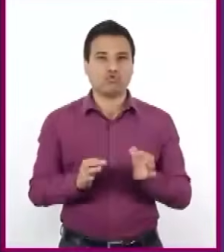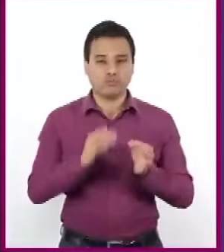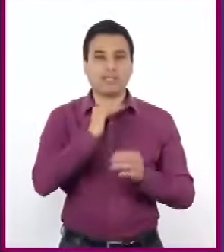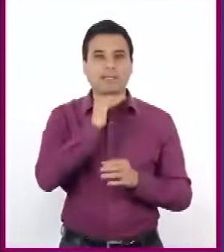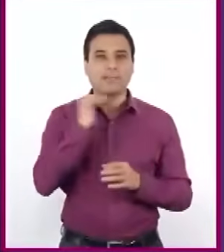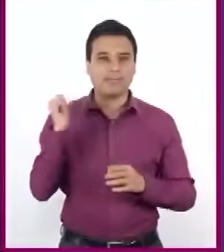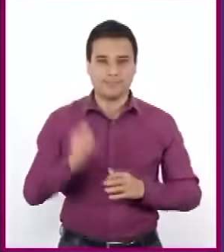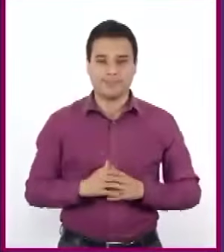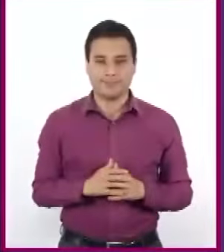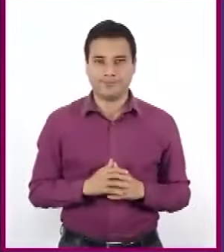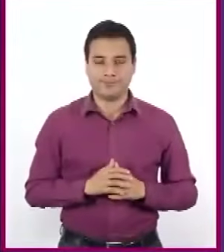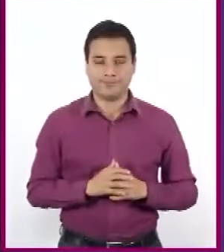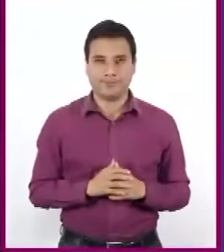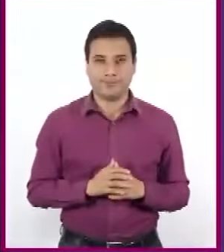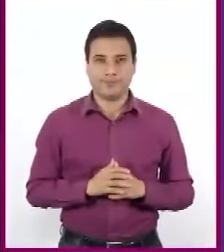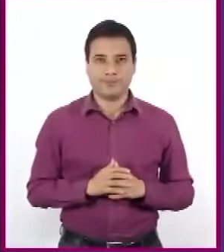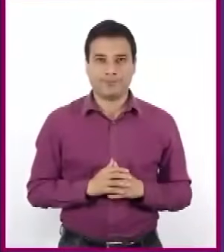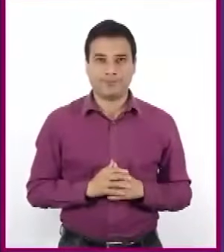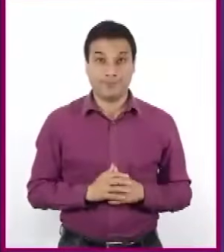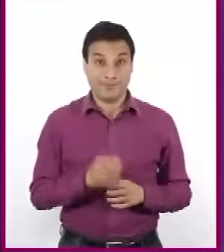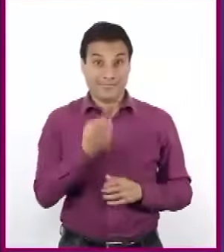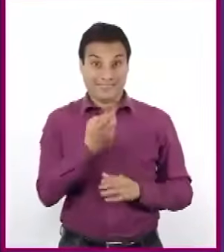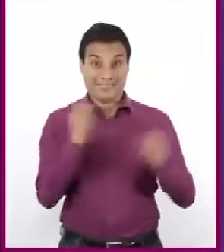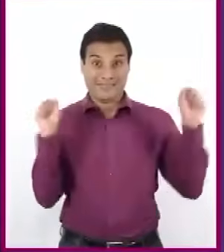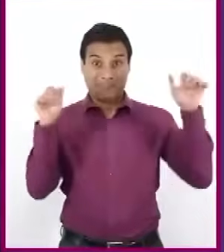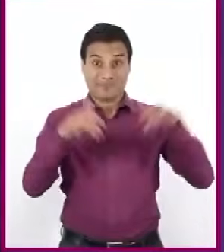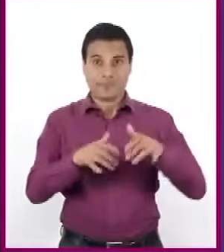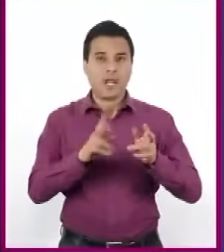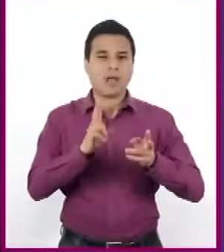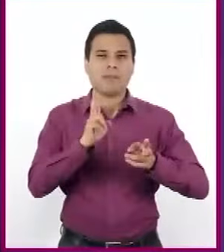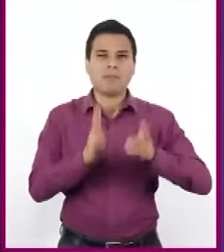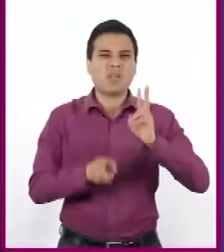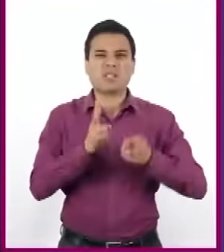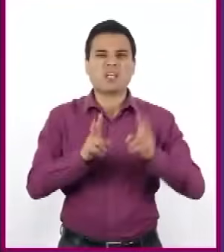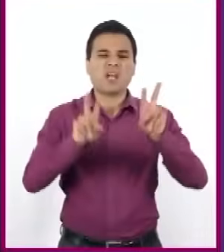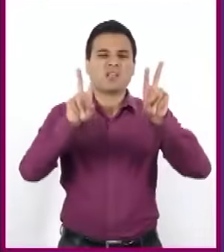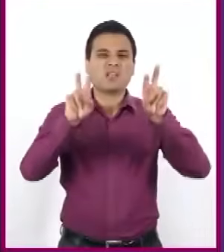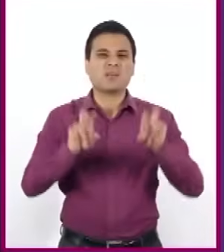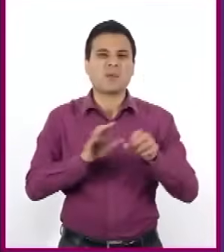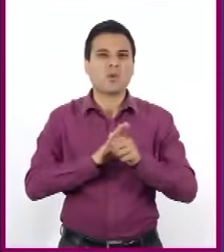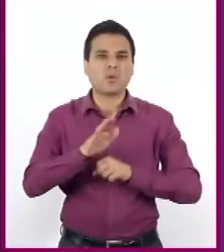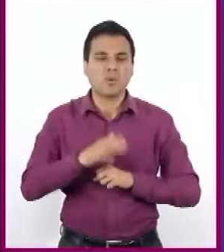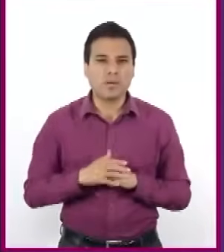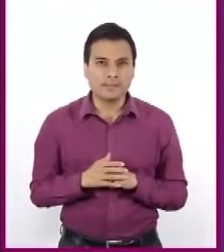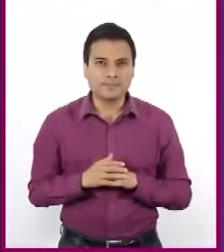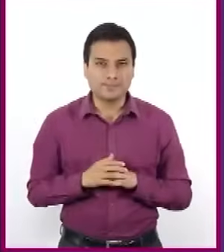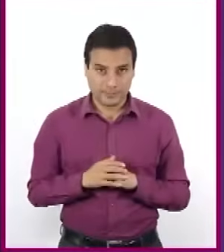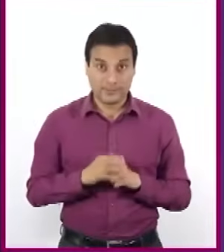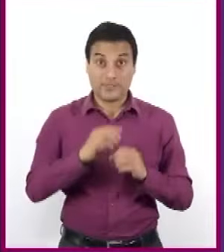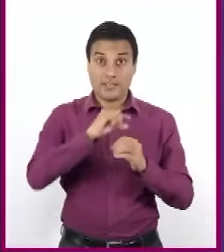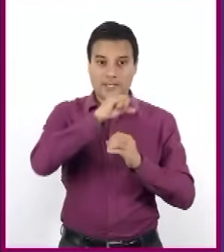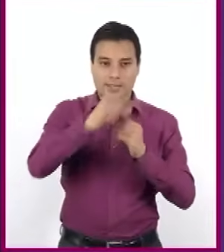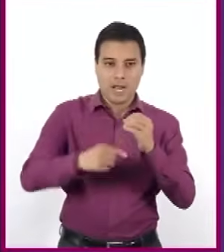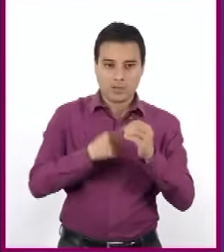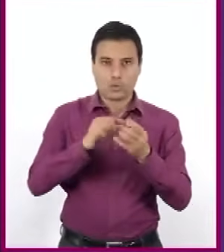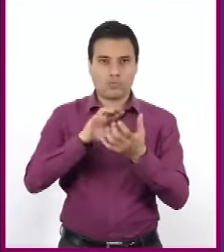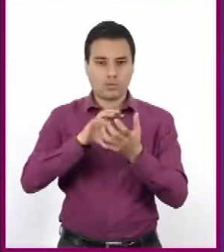Alemania. En este encuentro se discutió, entre otros temas, la diferencia entre átomo y